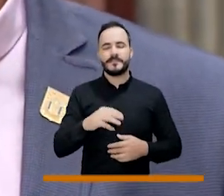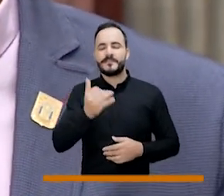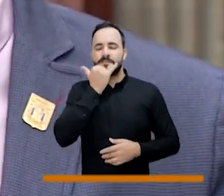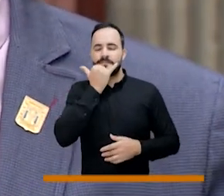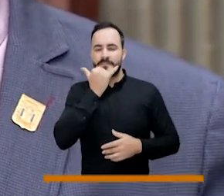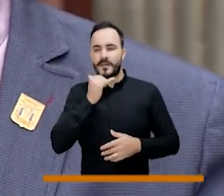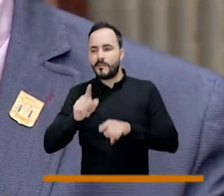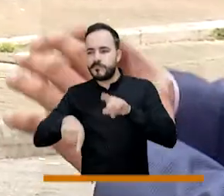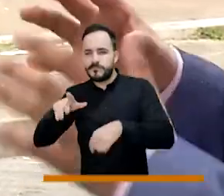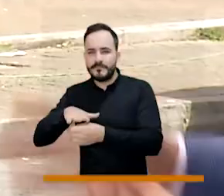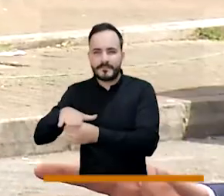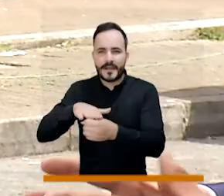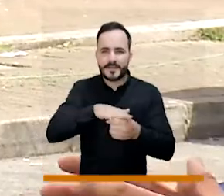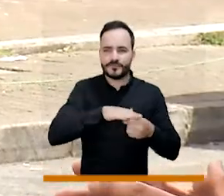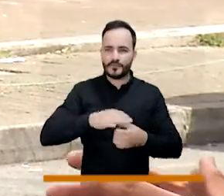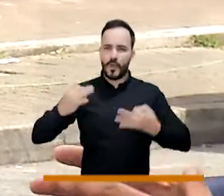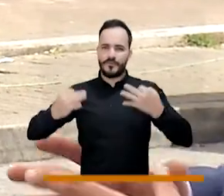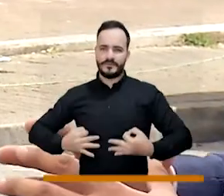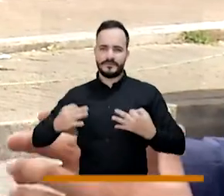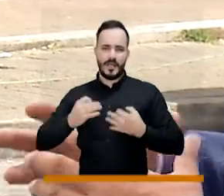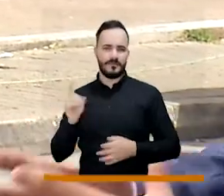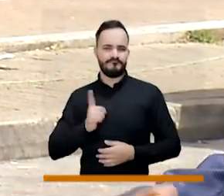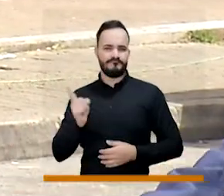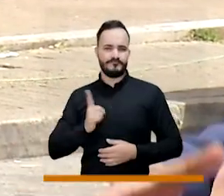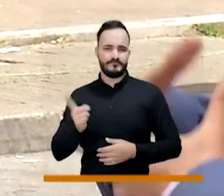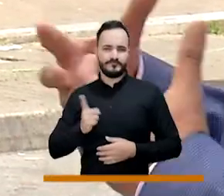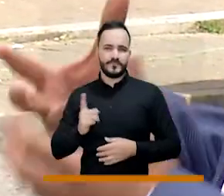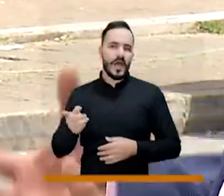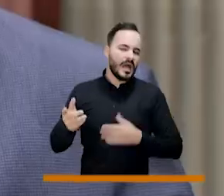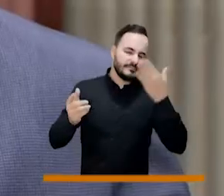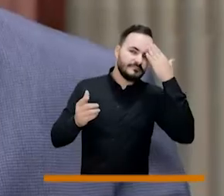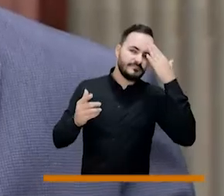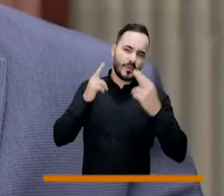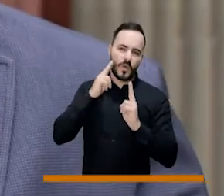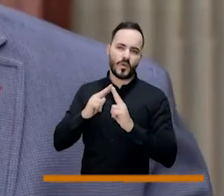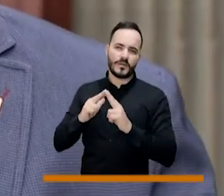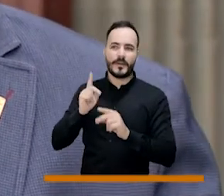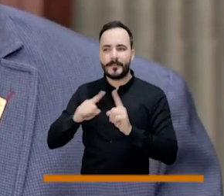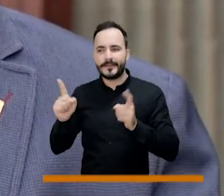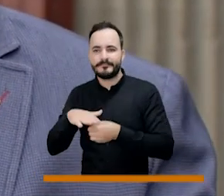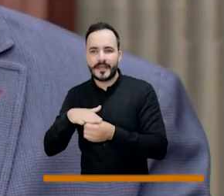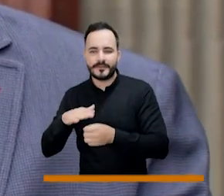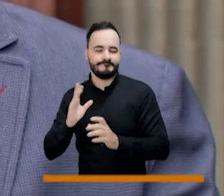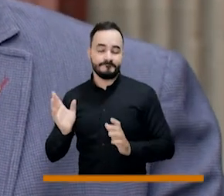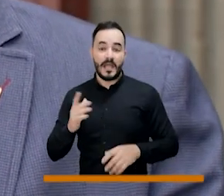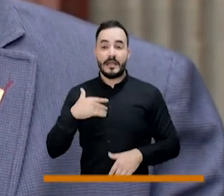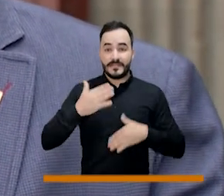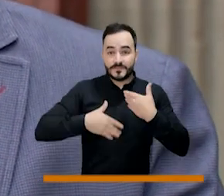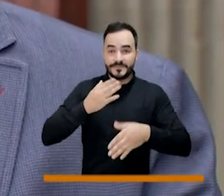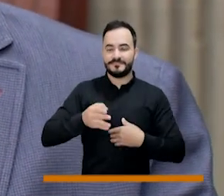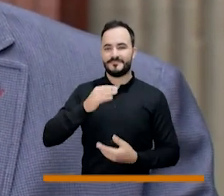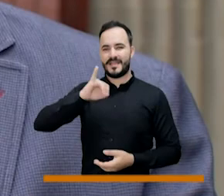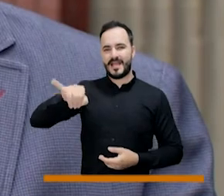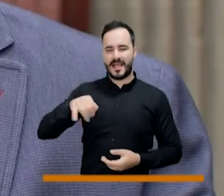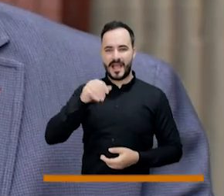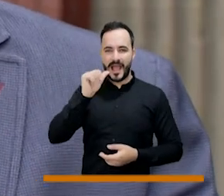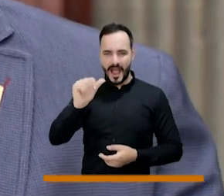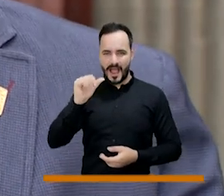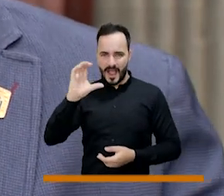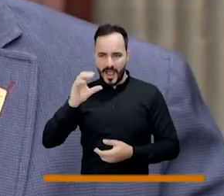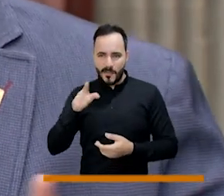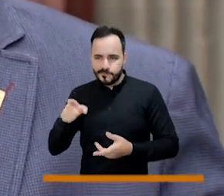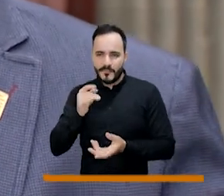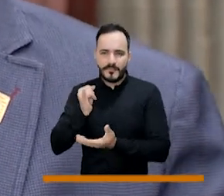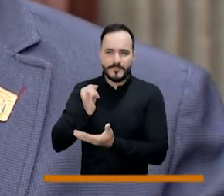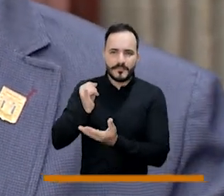hace legalización de algunos barrios, entonces las comunidades a medida que han ido creciendo, los barrios se han subdividido especialmente por las juntas de acción comunal.